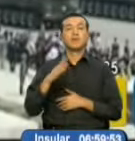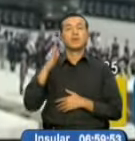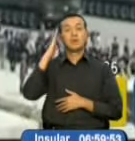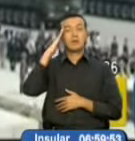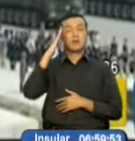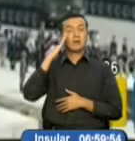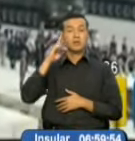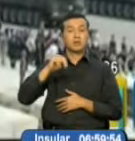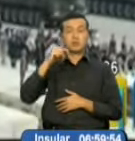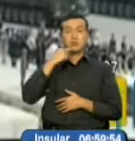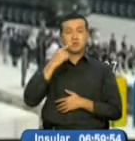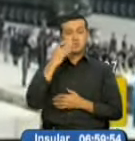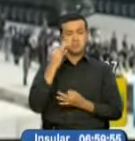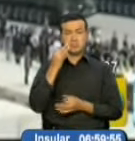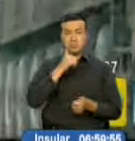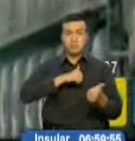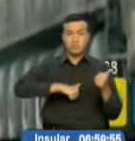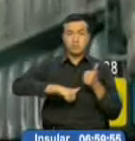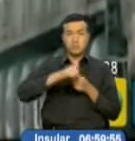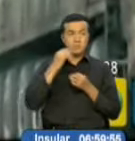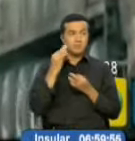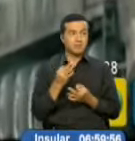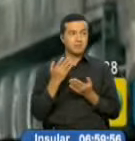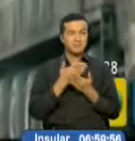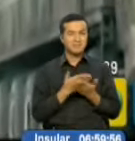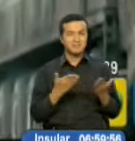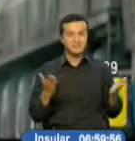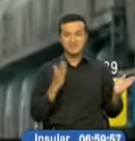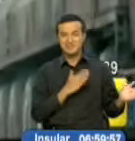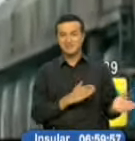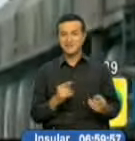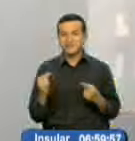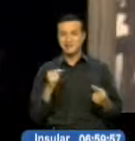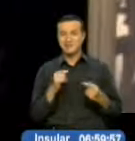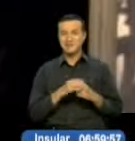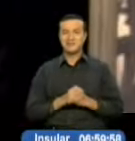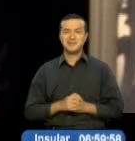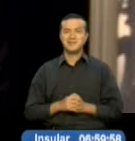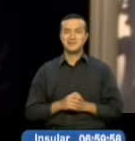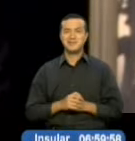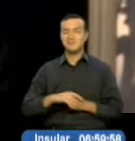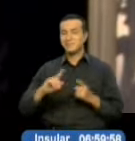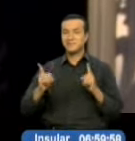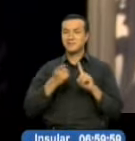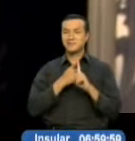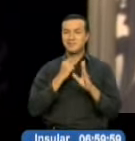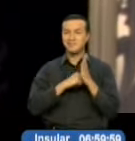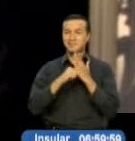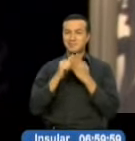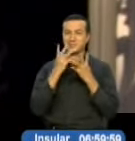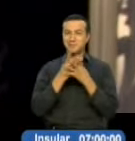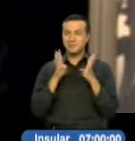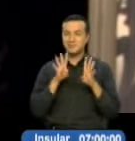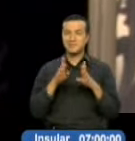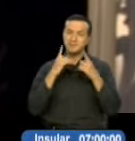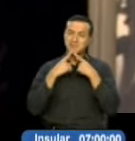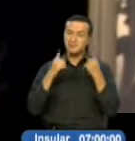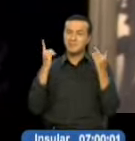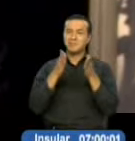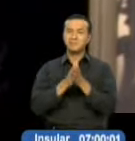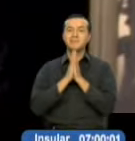Pyongyang respondió que están preparados para reaccionar ante cualquier tipo de conflicto. La primera ministra británica, Theresa May, anunció que